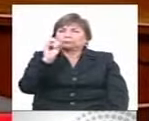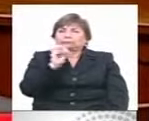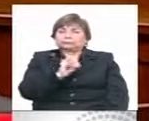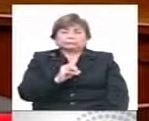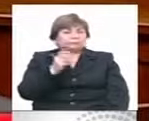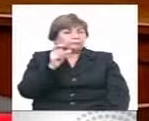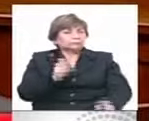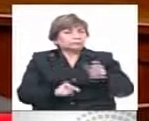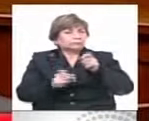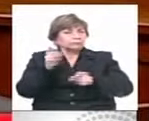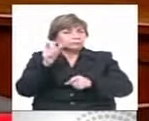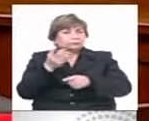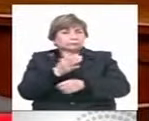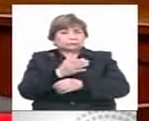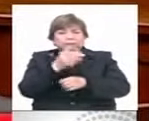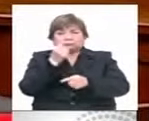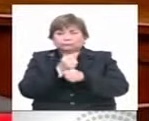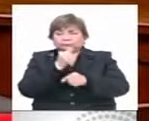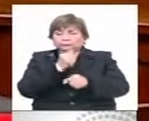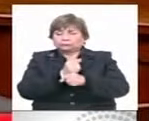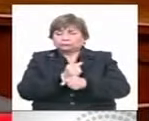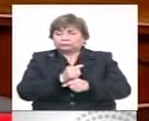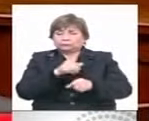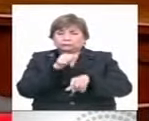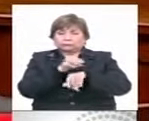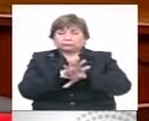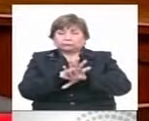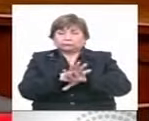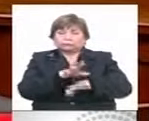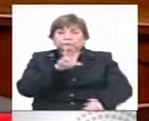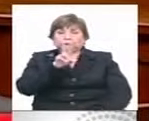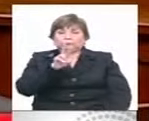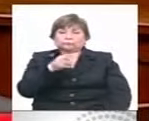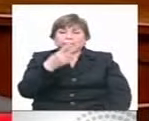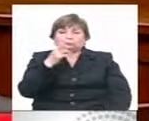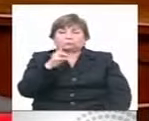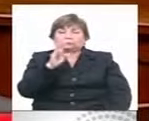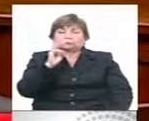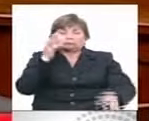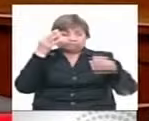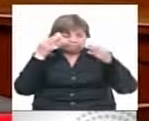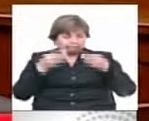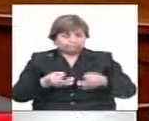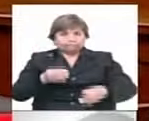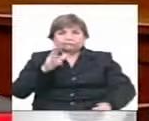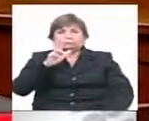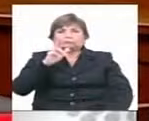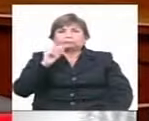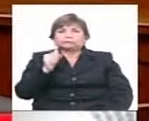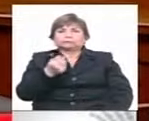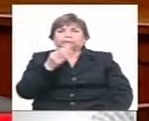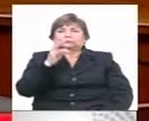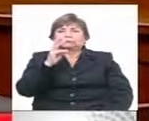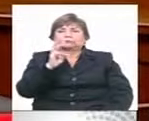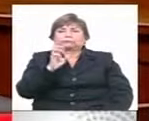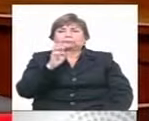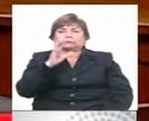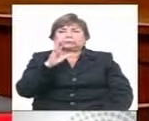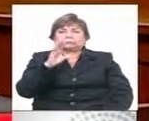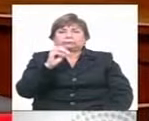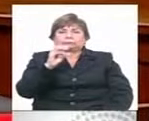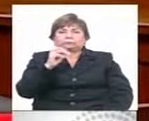artesanales. En materia acuícola, a julio del 2026 se habrá formalizado 3.950